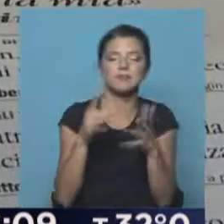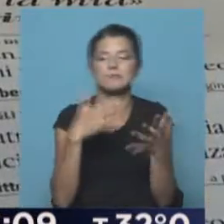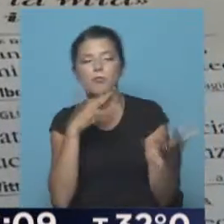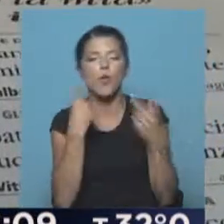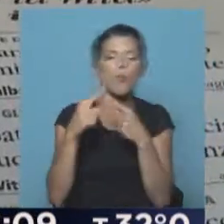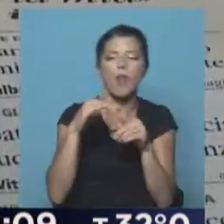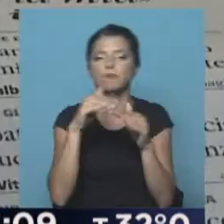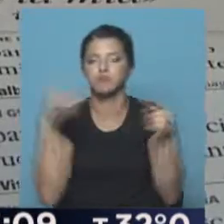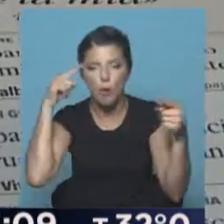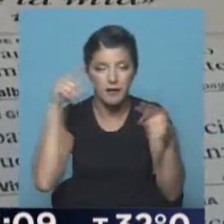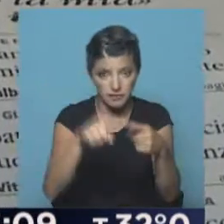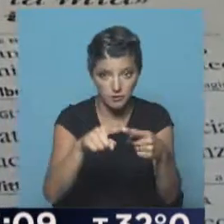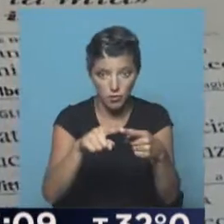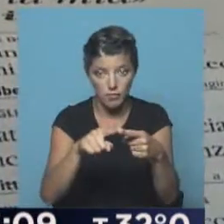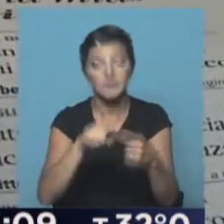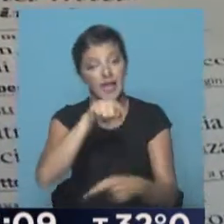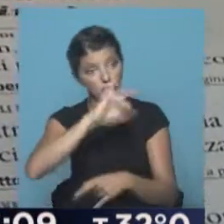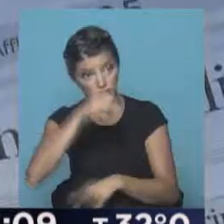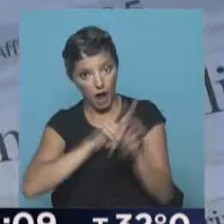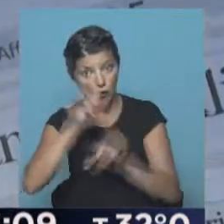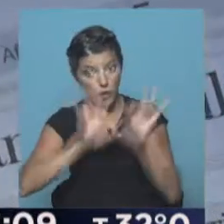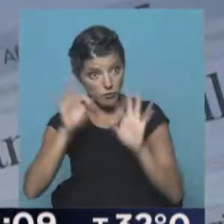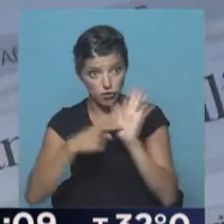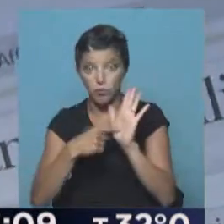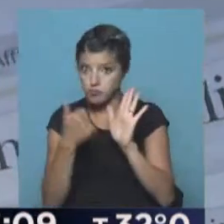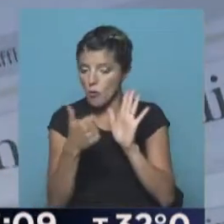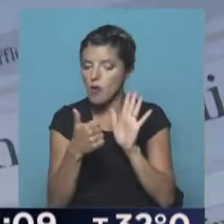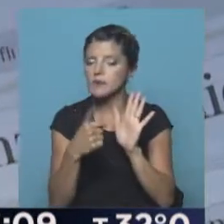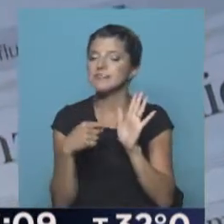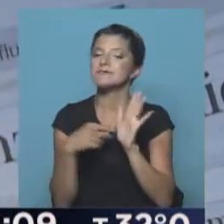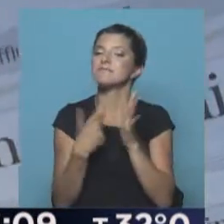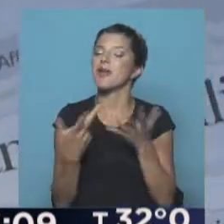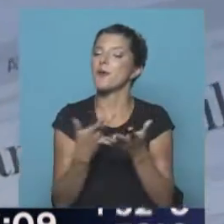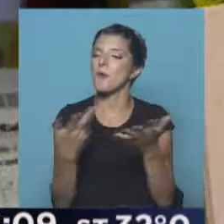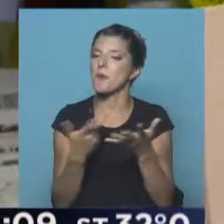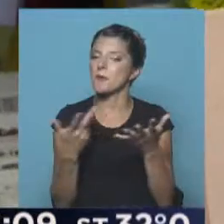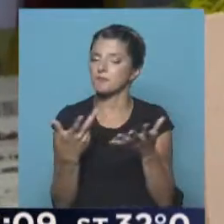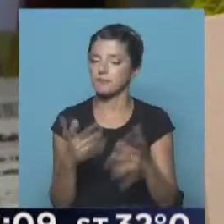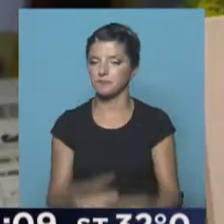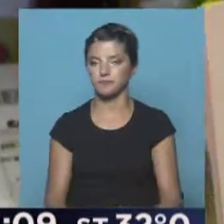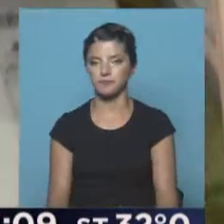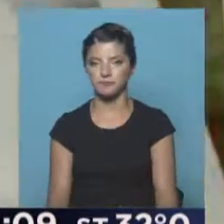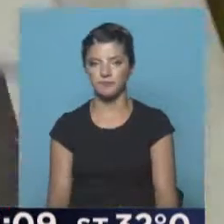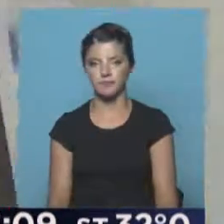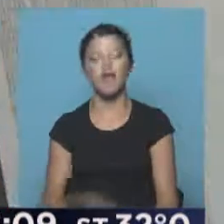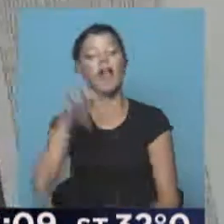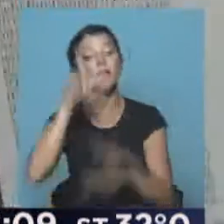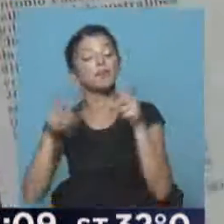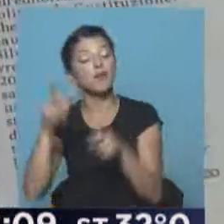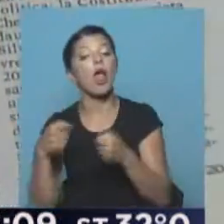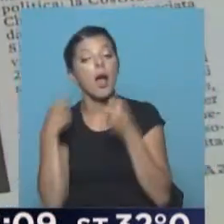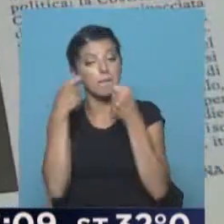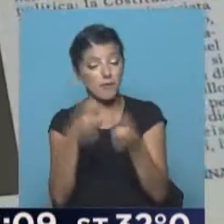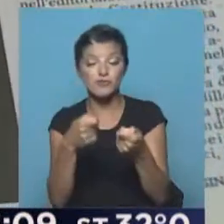de propuestas, algunas muy audaces, pero el núcleo duro de sus votantes parece